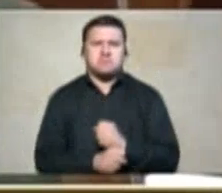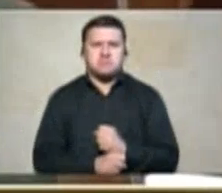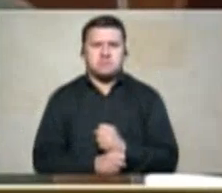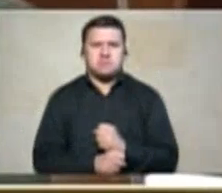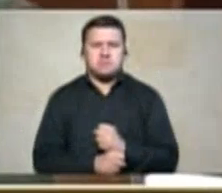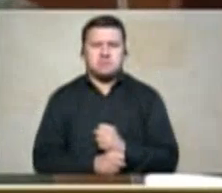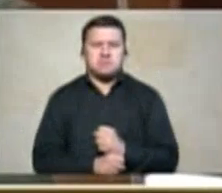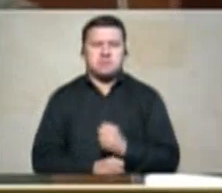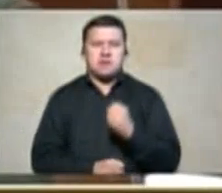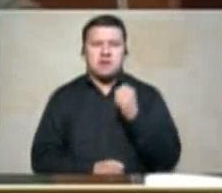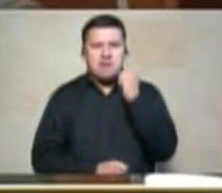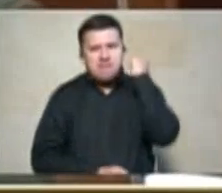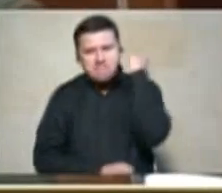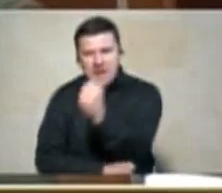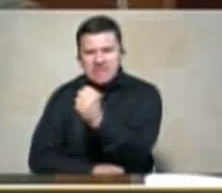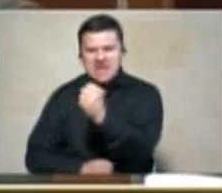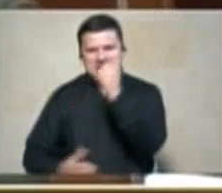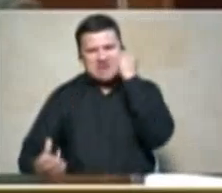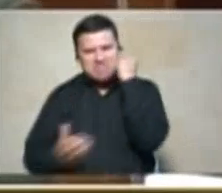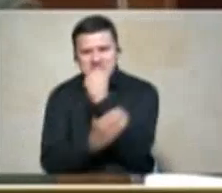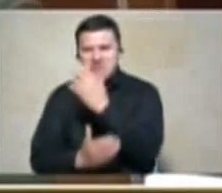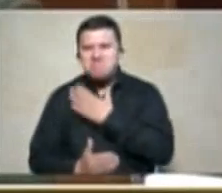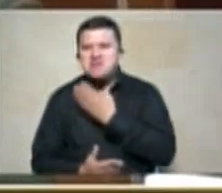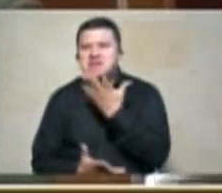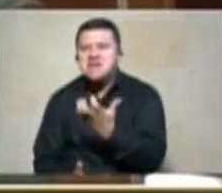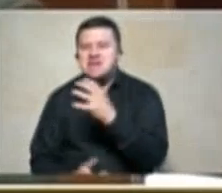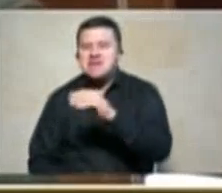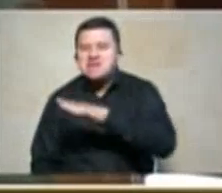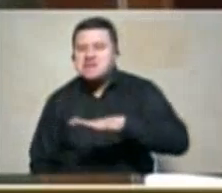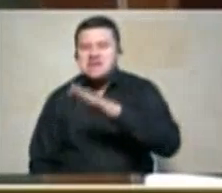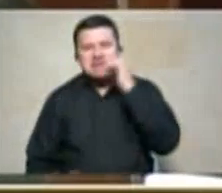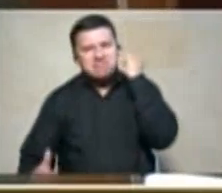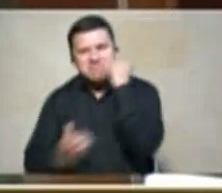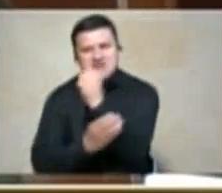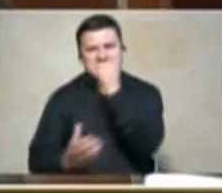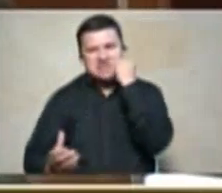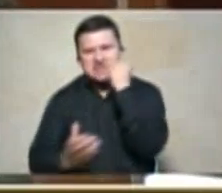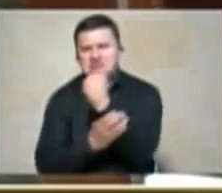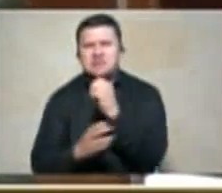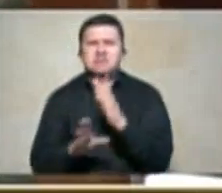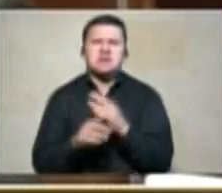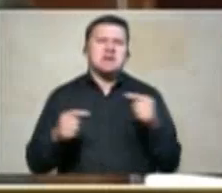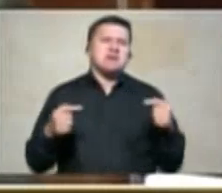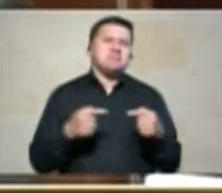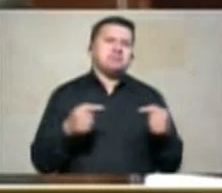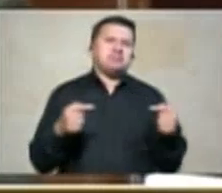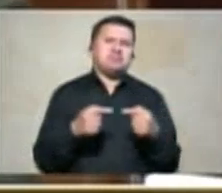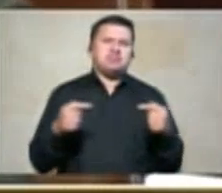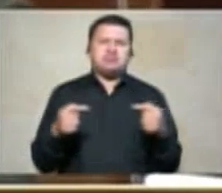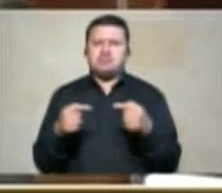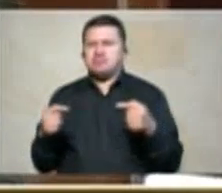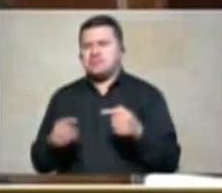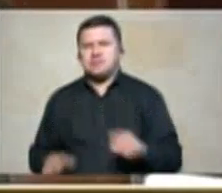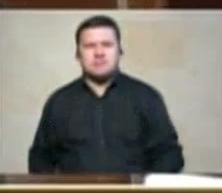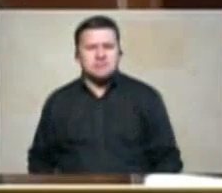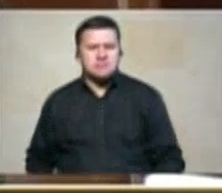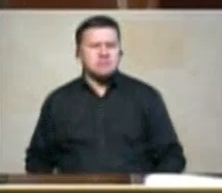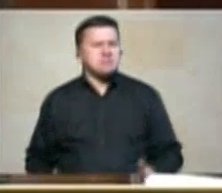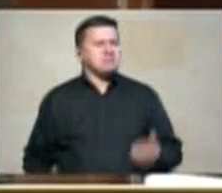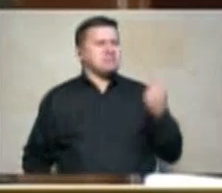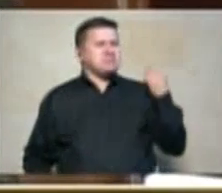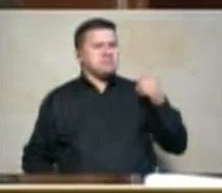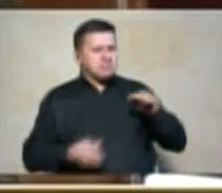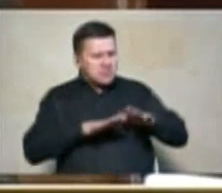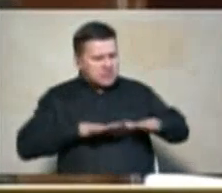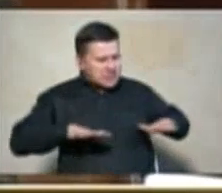el origen del conflicto armado está en la forma de la tenencia de la tierra y en la propiedad de la tierra, en la forma de